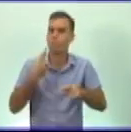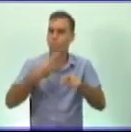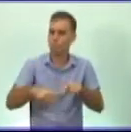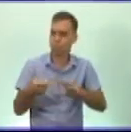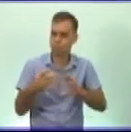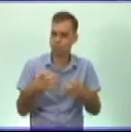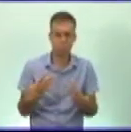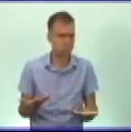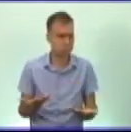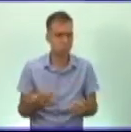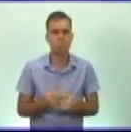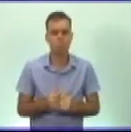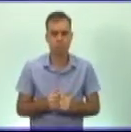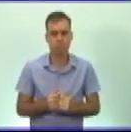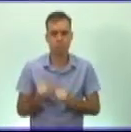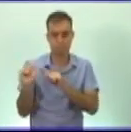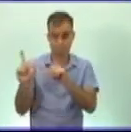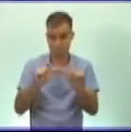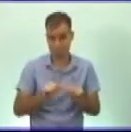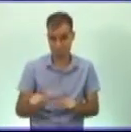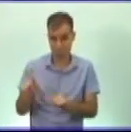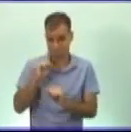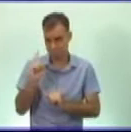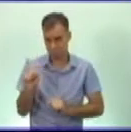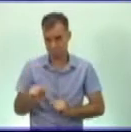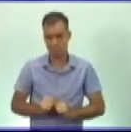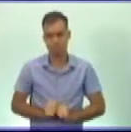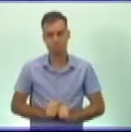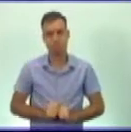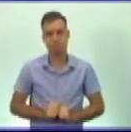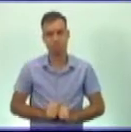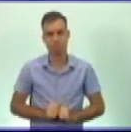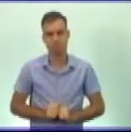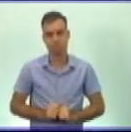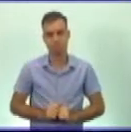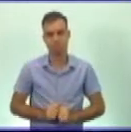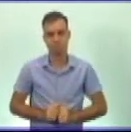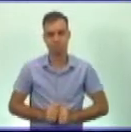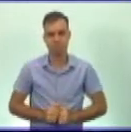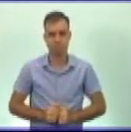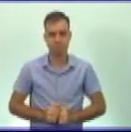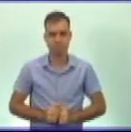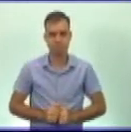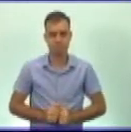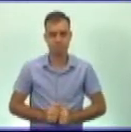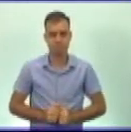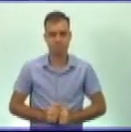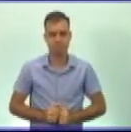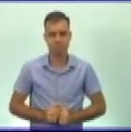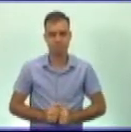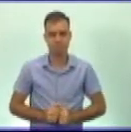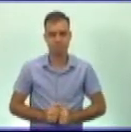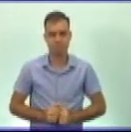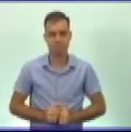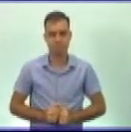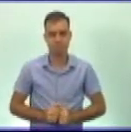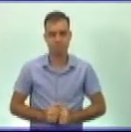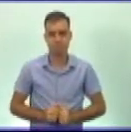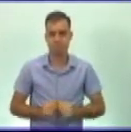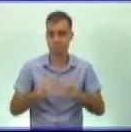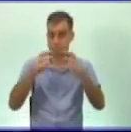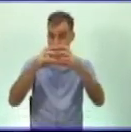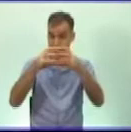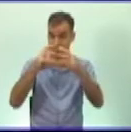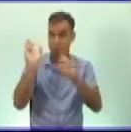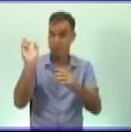También, como ejemplo de esfera, tenemos, bueno, la estructura de nuestra pelota, ¿verdad? Una